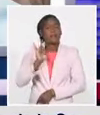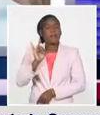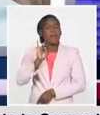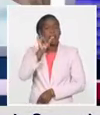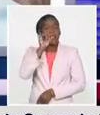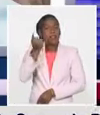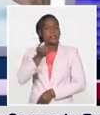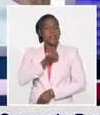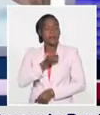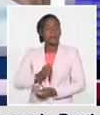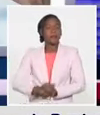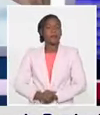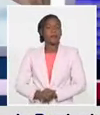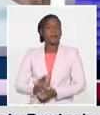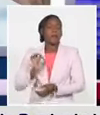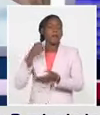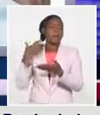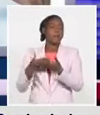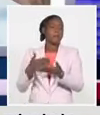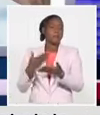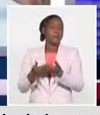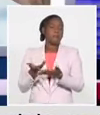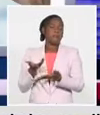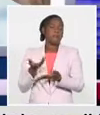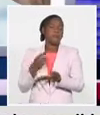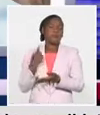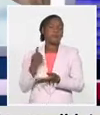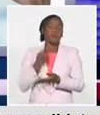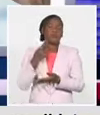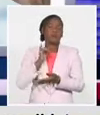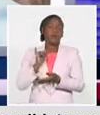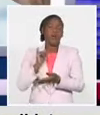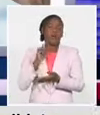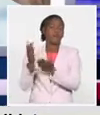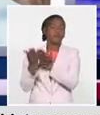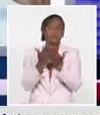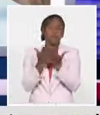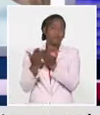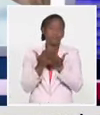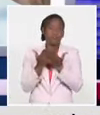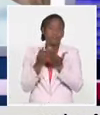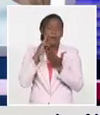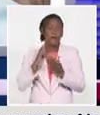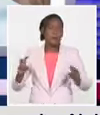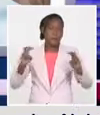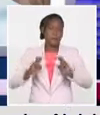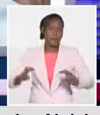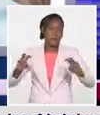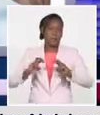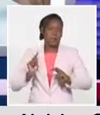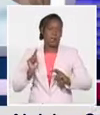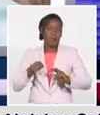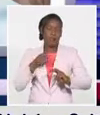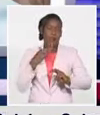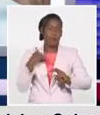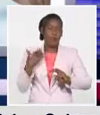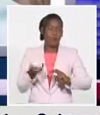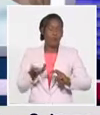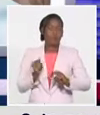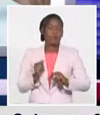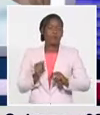comenzamos todos los estudios clínicos y más recientemente, el 22 de marzo,